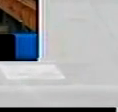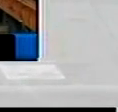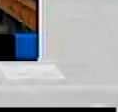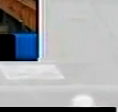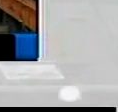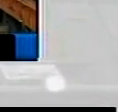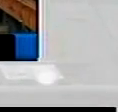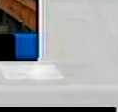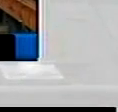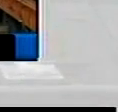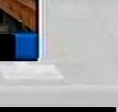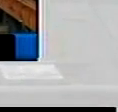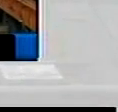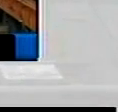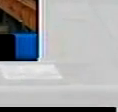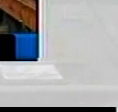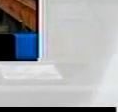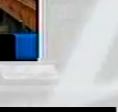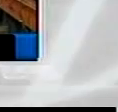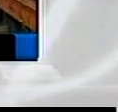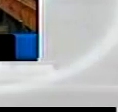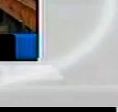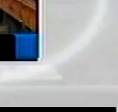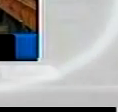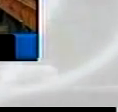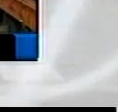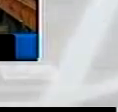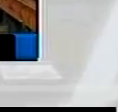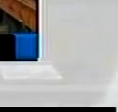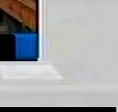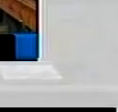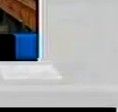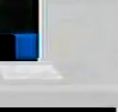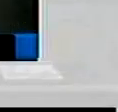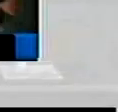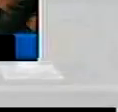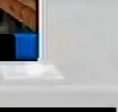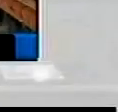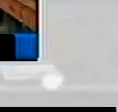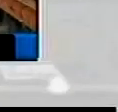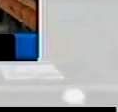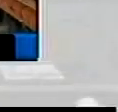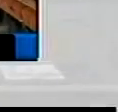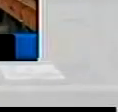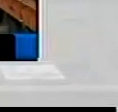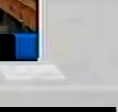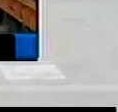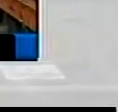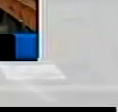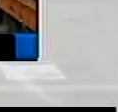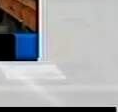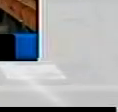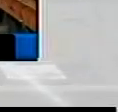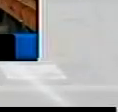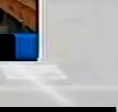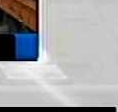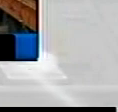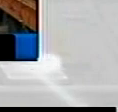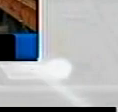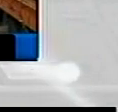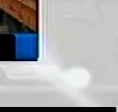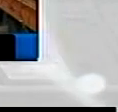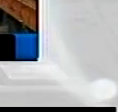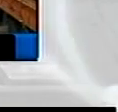inferior izquierda podemos ver el desarrollo del evento sobre desafíos y propuestas de mejora para la educación tecnológica en el